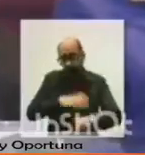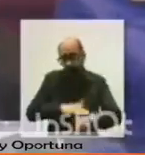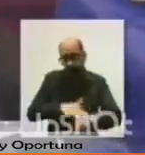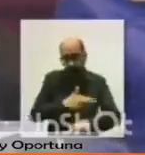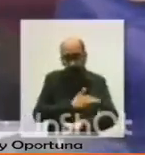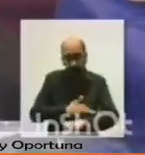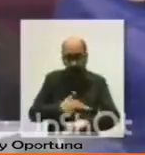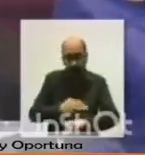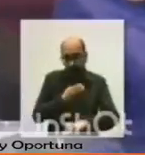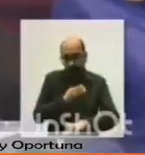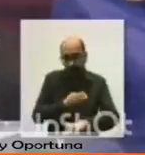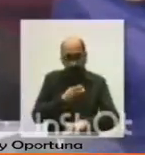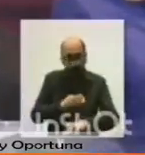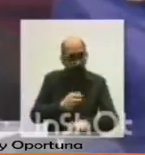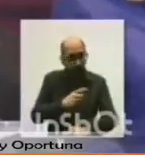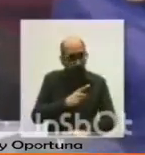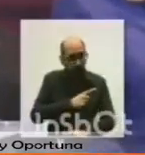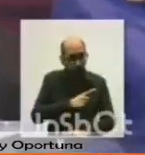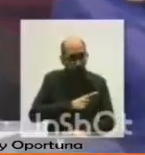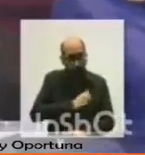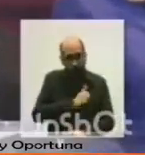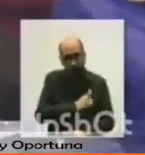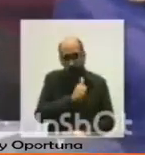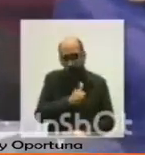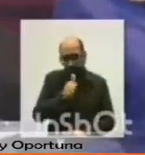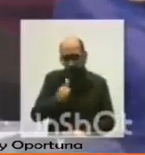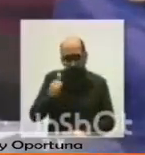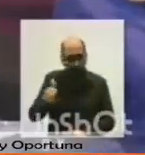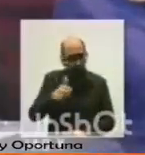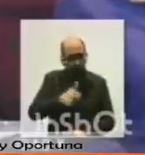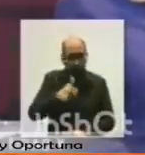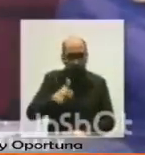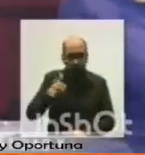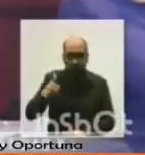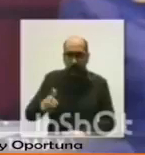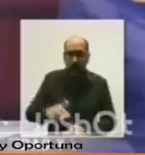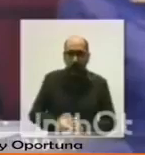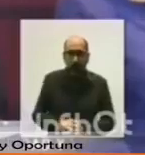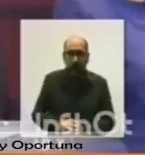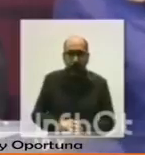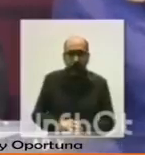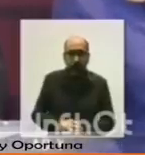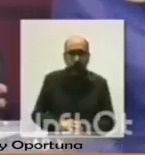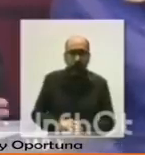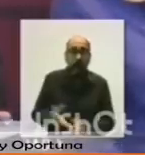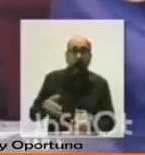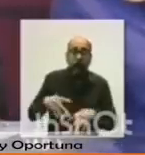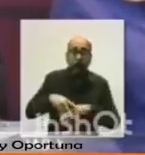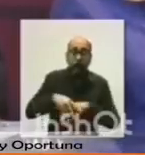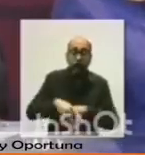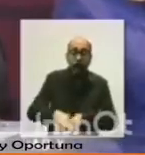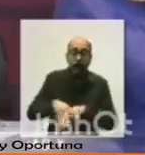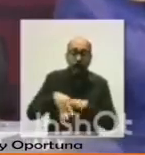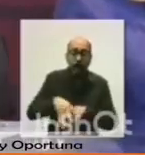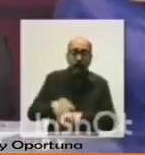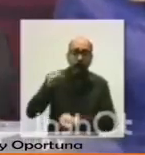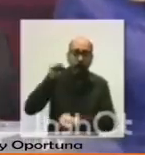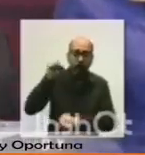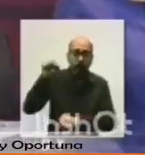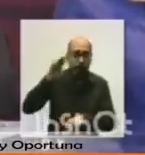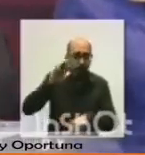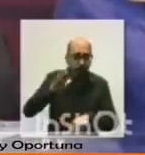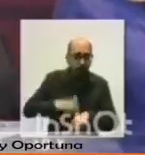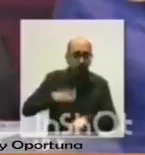personales. Ya no hay marchódromo. ¿Cómo le llaman? Marchómetro. Se acabó el